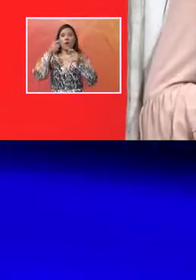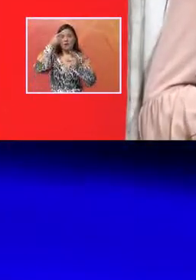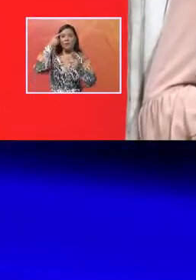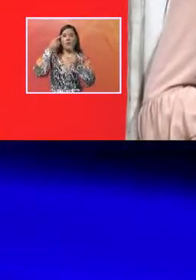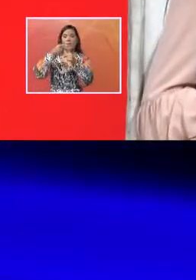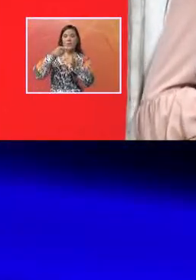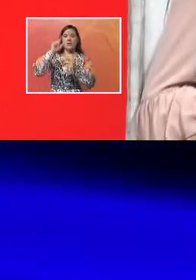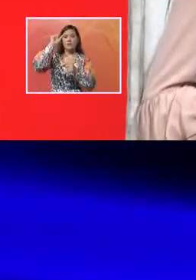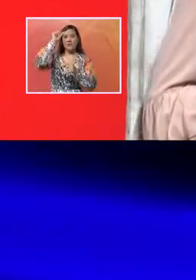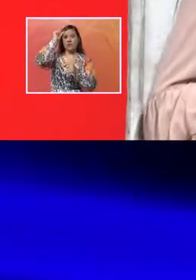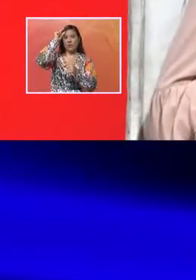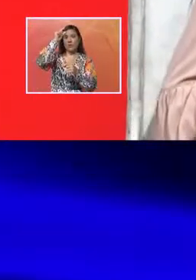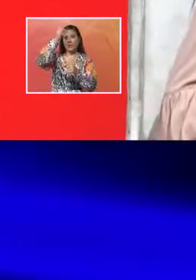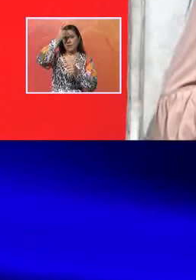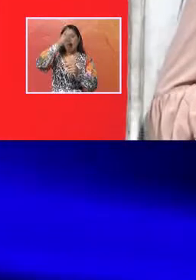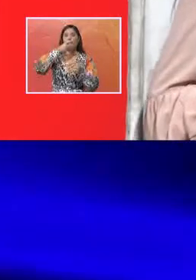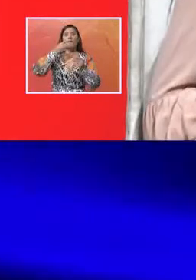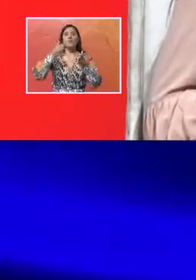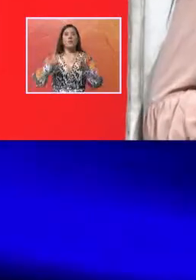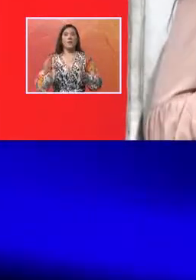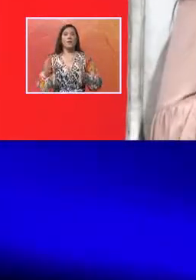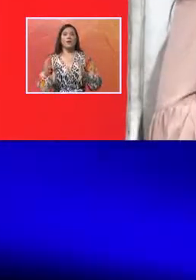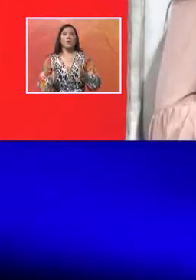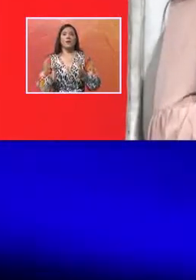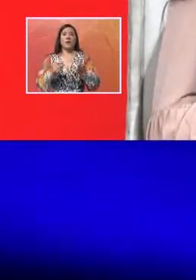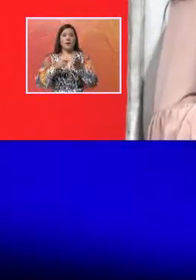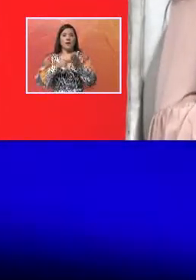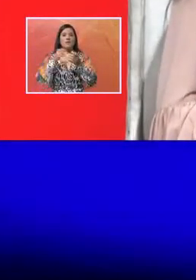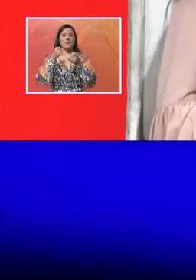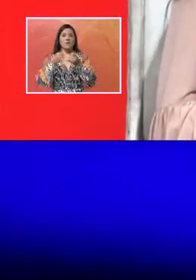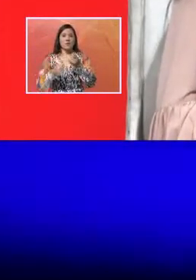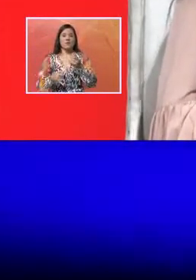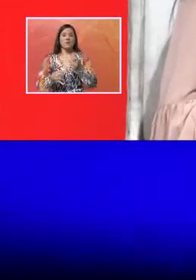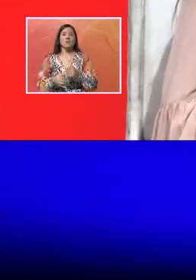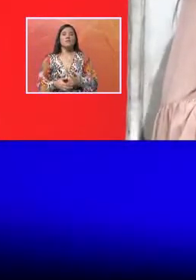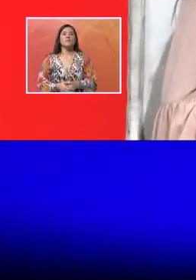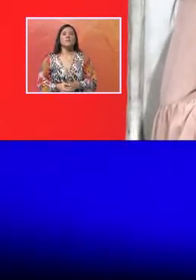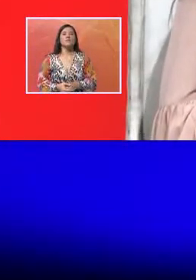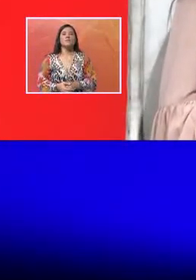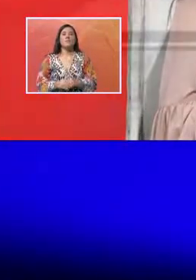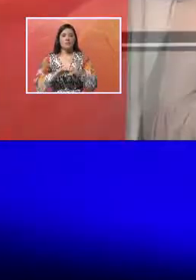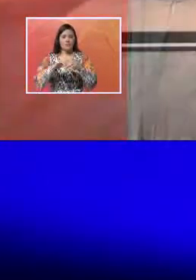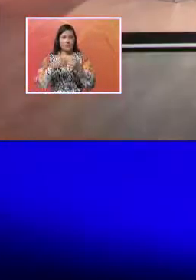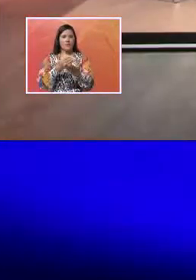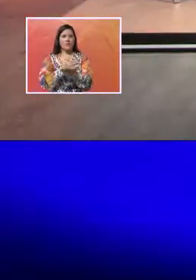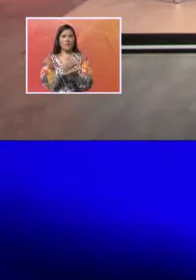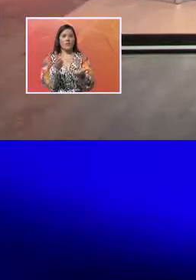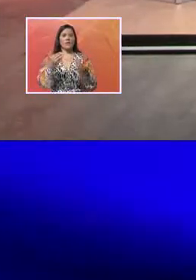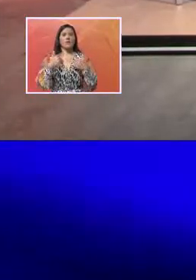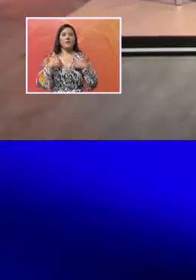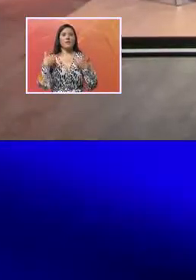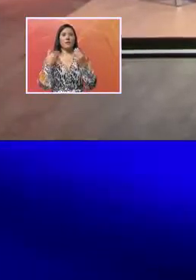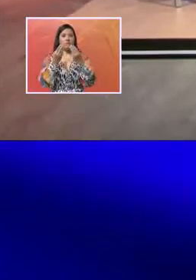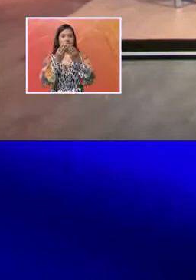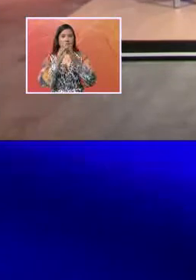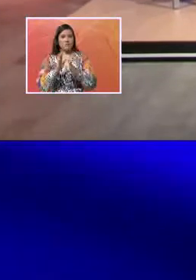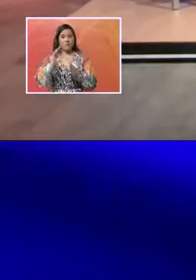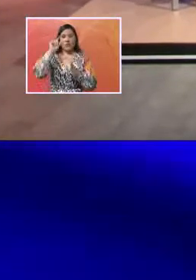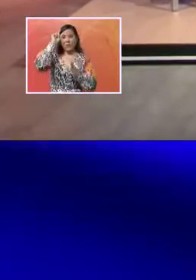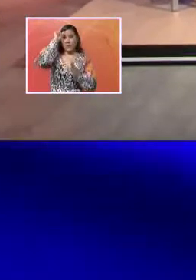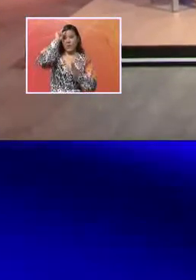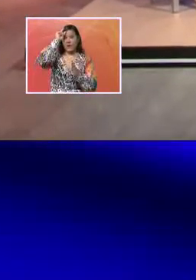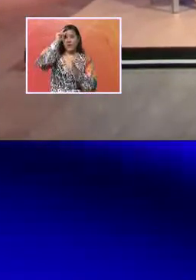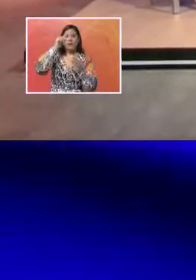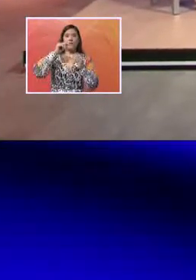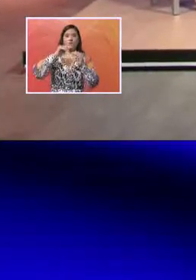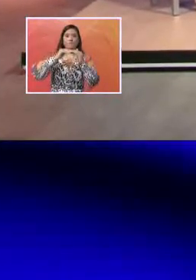gobierno de la república dominicana a esos fines y como ustedes se adscriben a eso porque he visto que desde la gestión de gobierno hay un interés